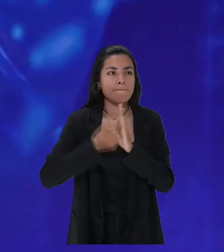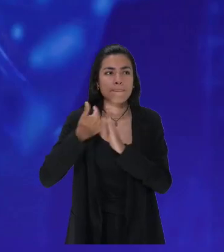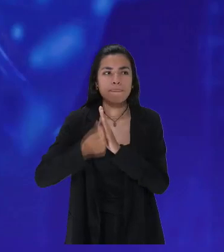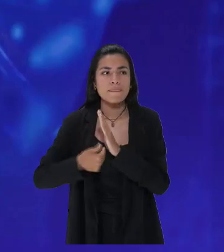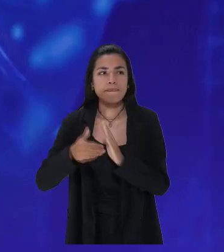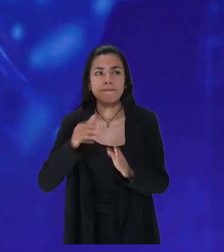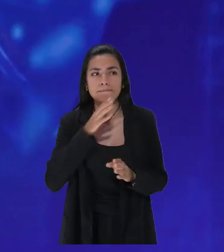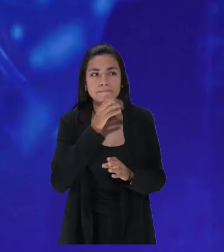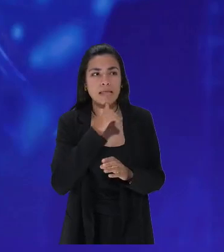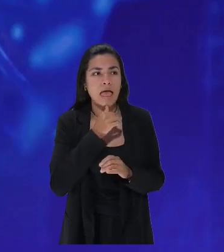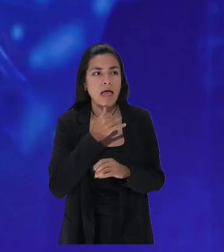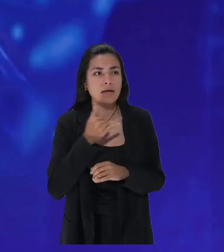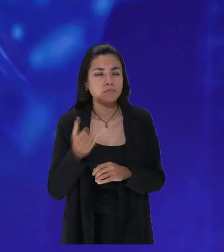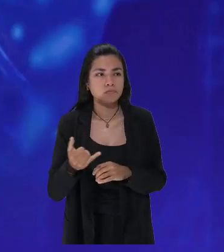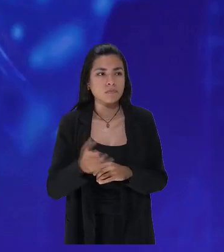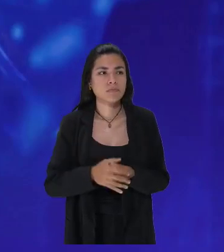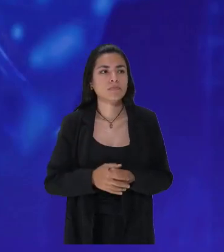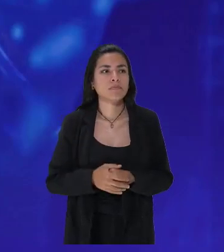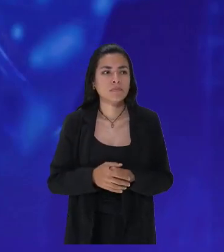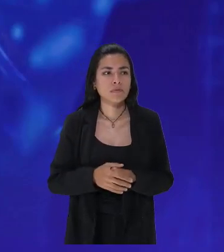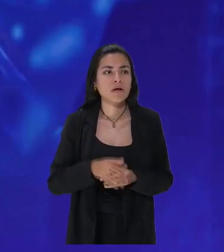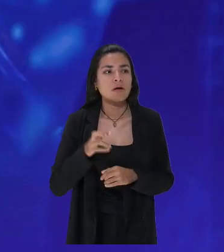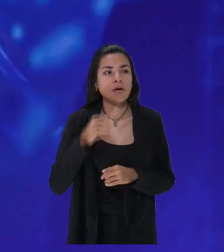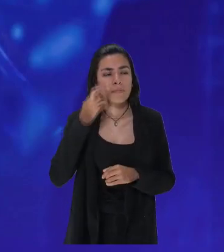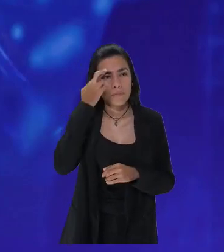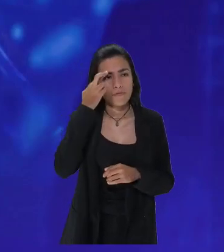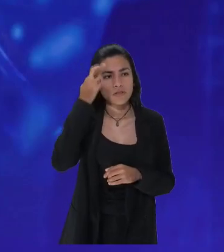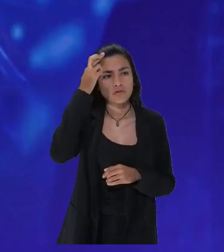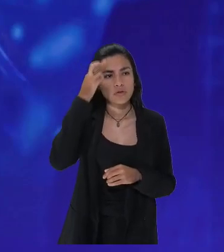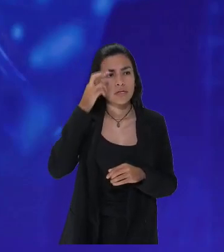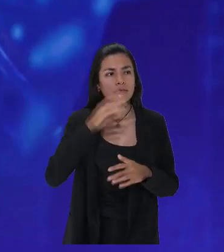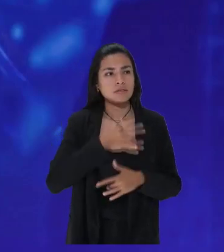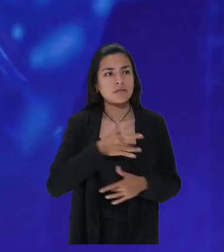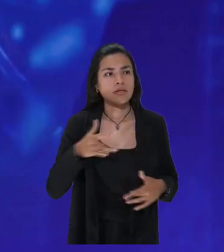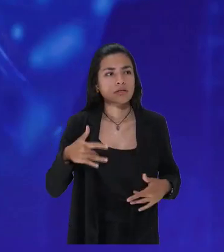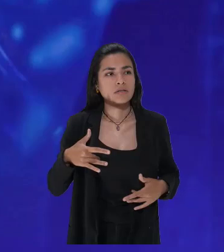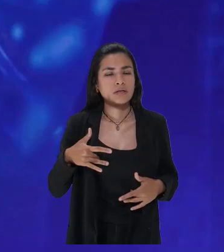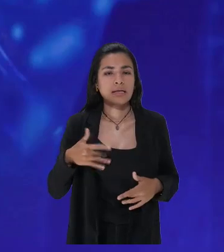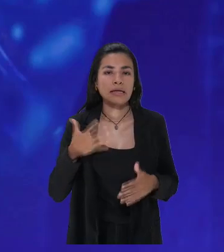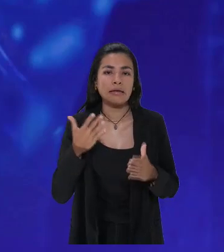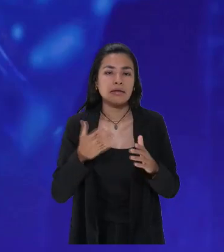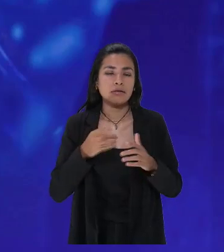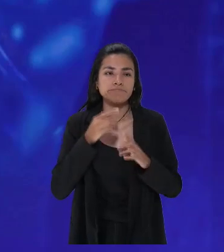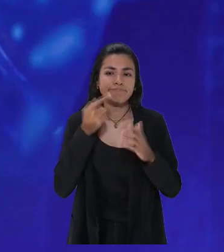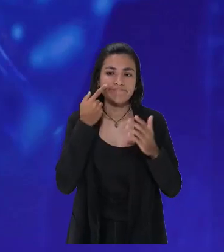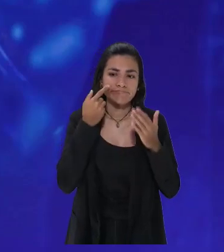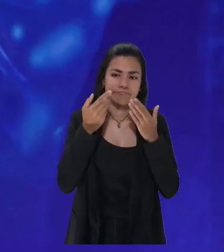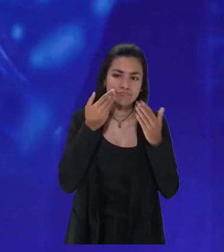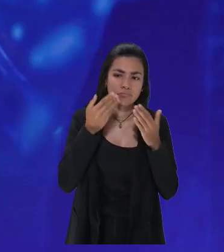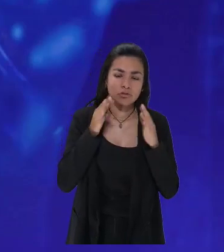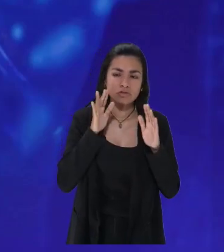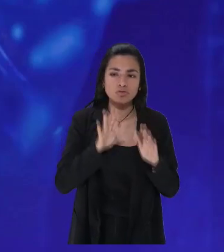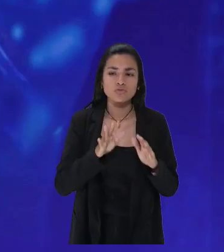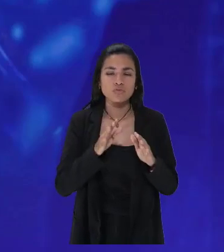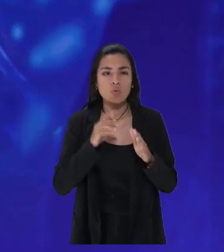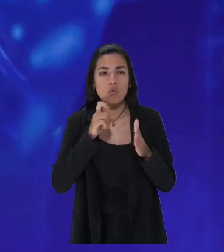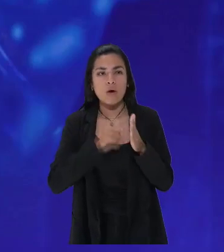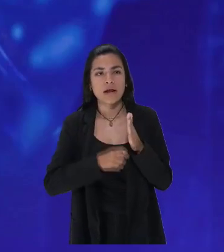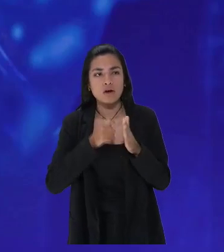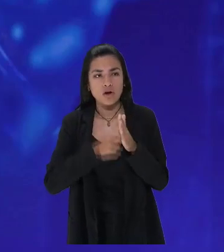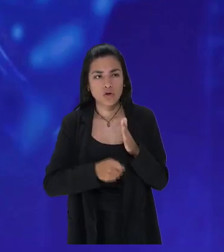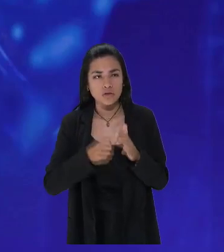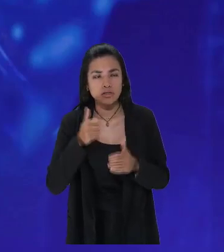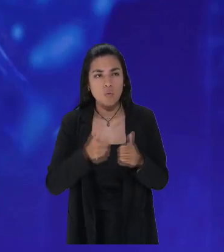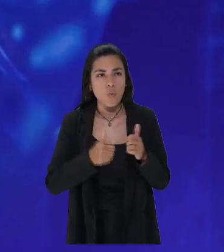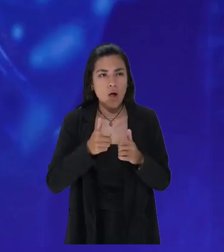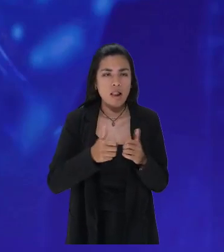ahí. Pero la curva de aprendizaje de un profesional de la salud se mide en la cantidad de errores que puede llegar a cometer. ¿Cómo disminuimos esos errores? ¿Cómo